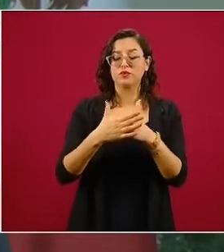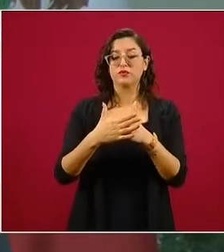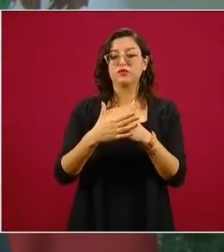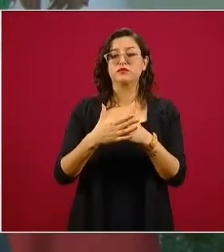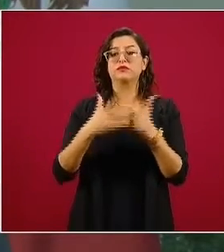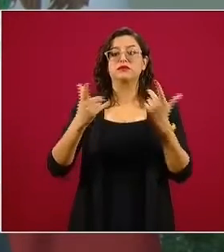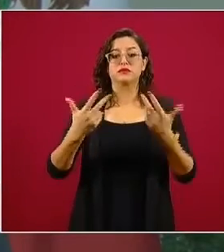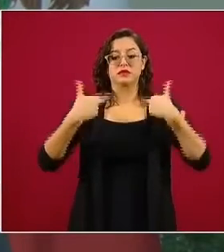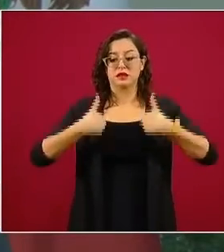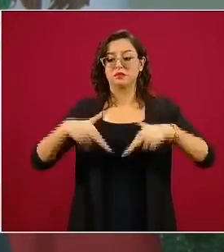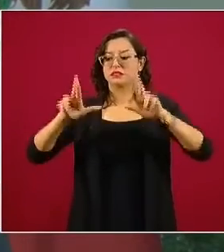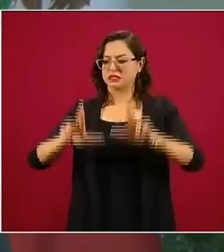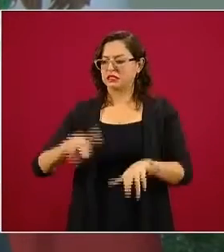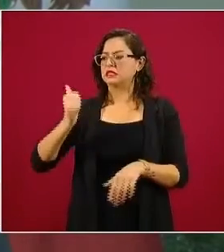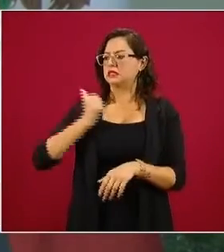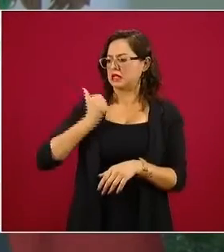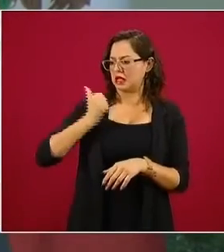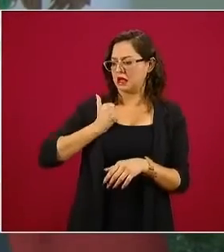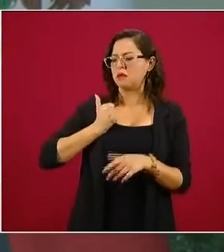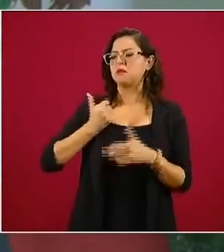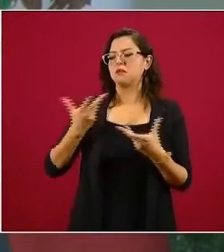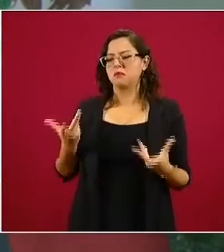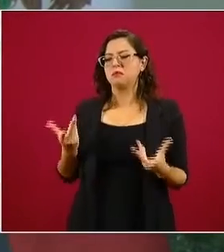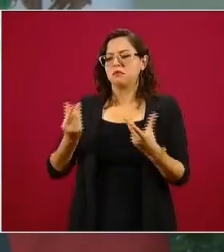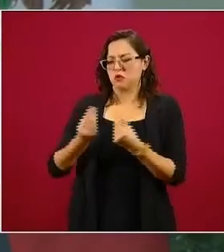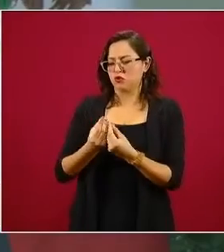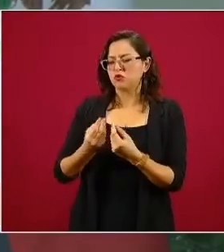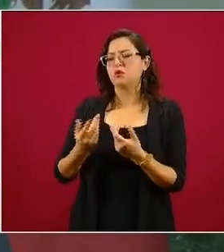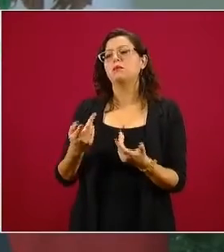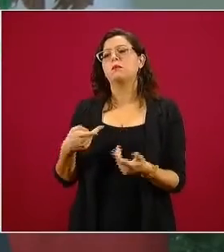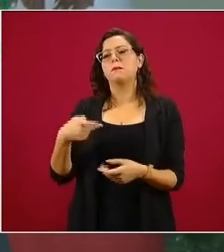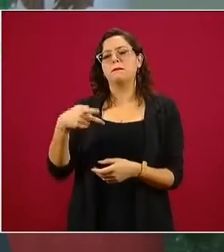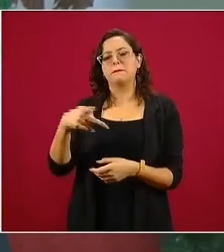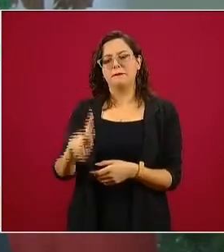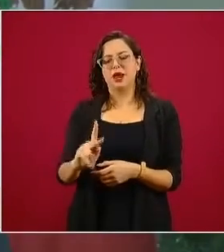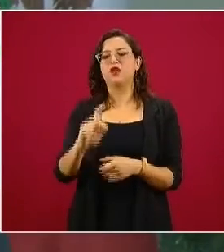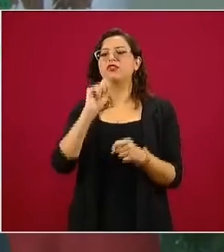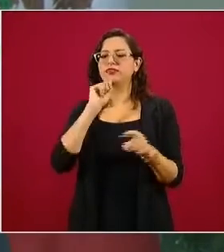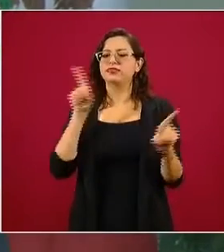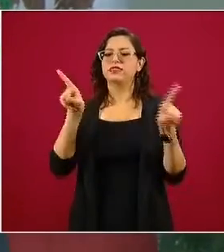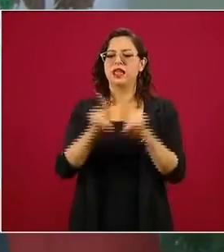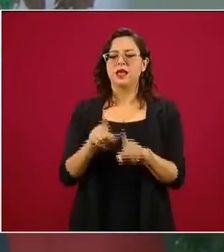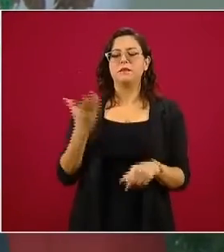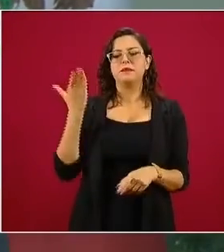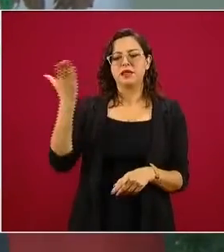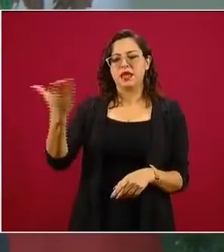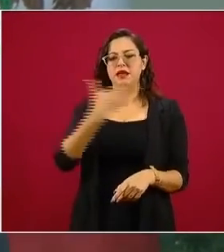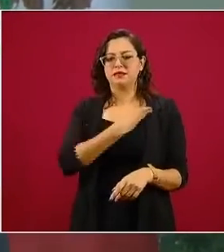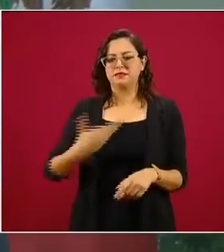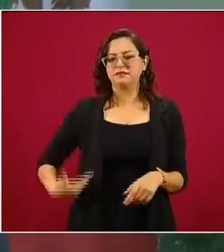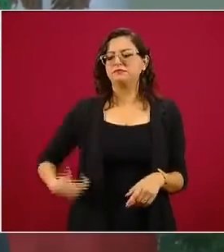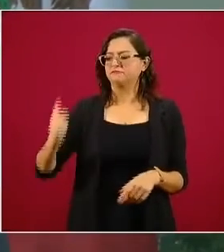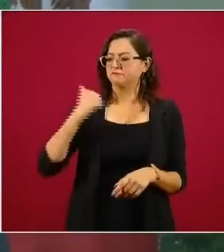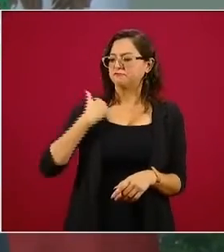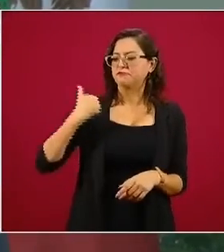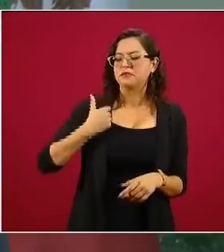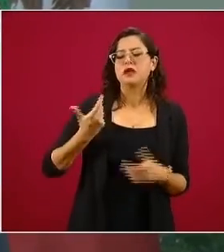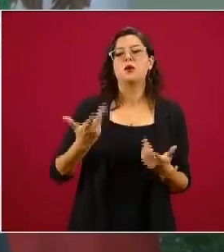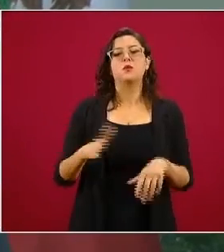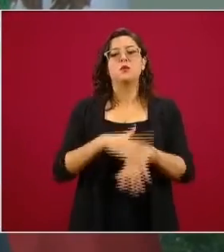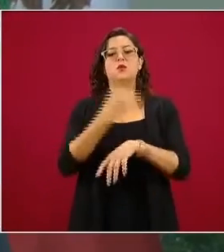los representantes de Canadá, pero le damos una cálida felicitación al primer ministro de Canadá porque este ha sido el